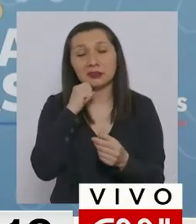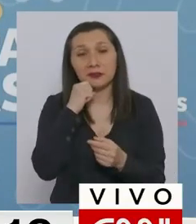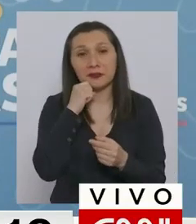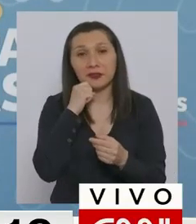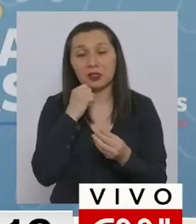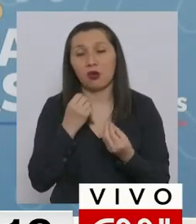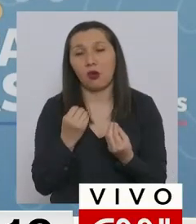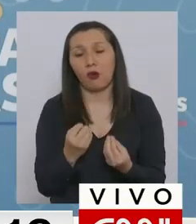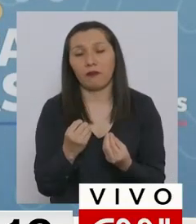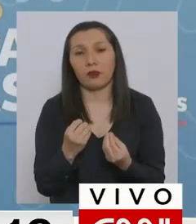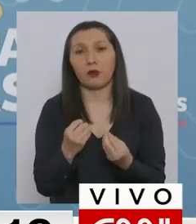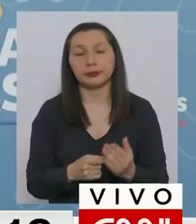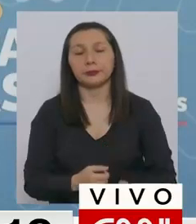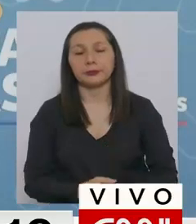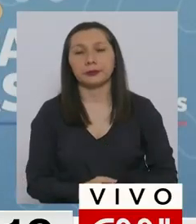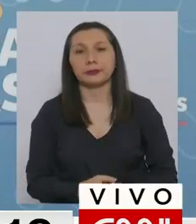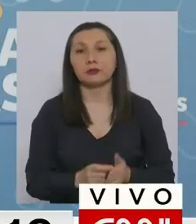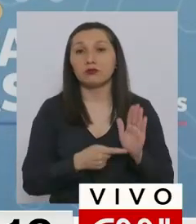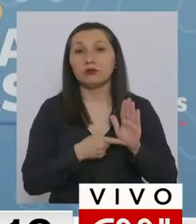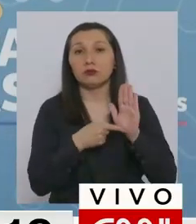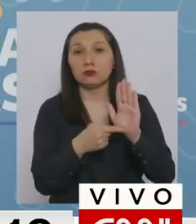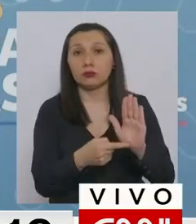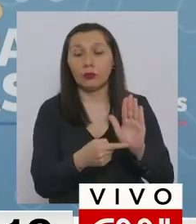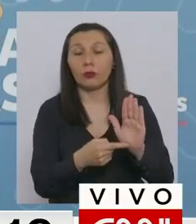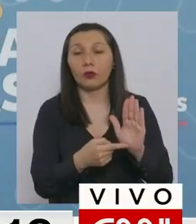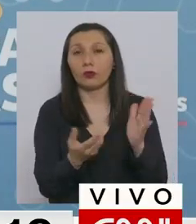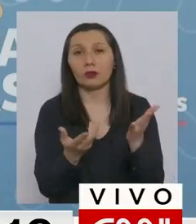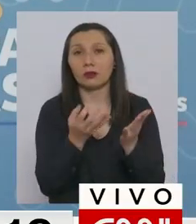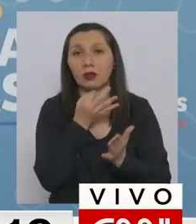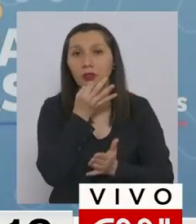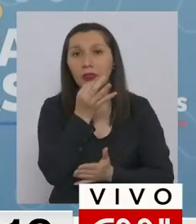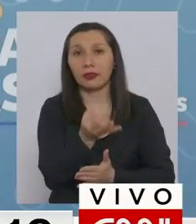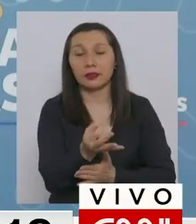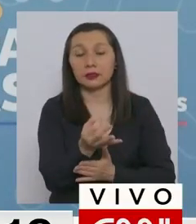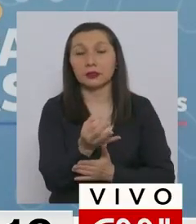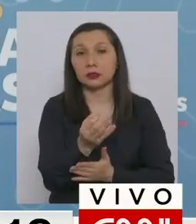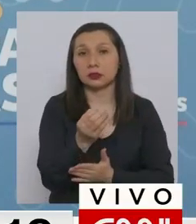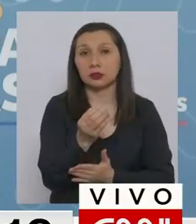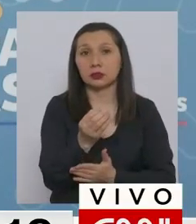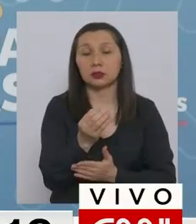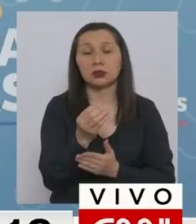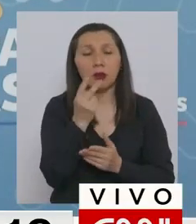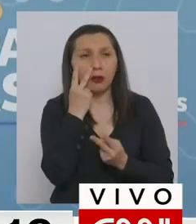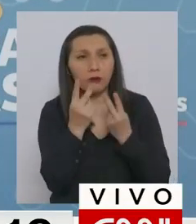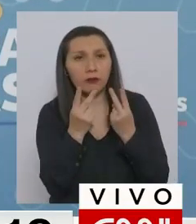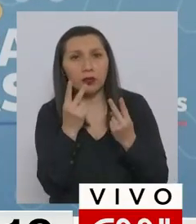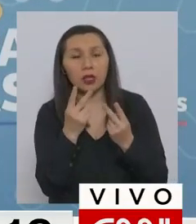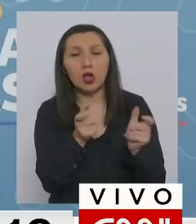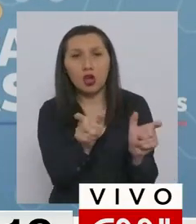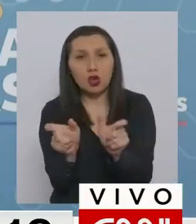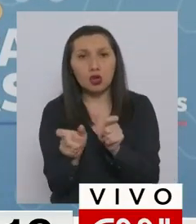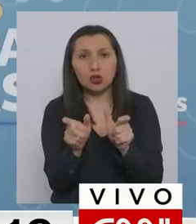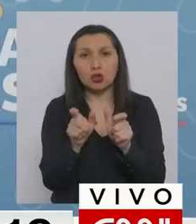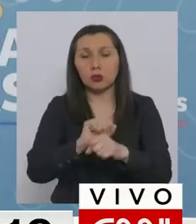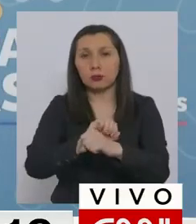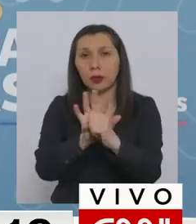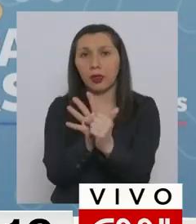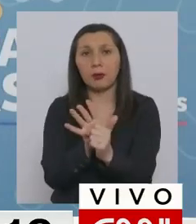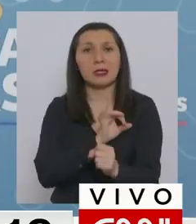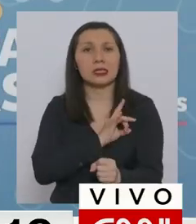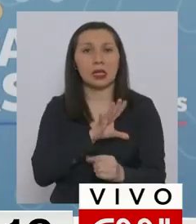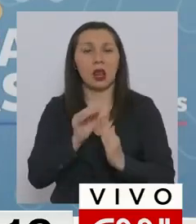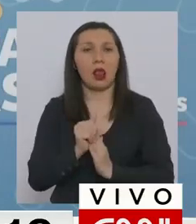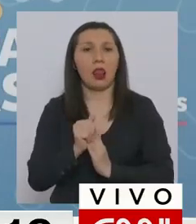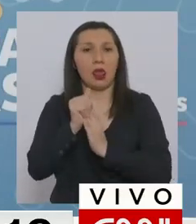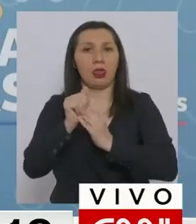obviamente, disminución de los aforos, mayores restricciones. Por lo tanto, yo les pido un esfuerzo importante para